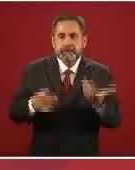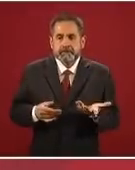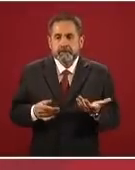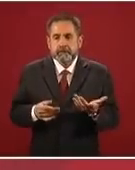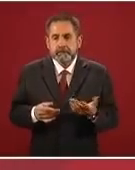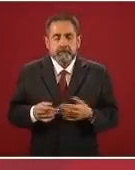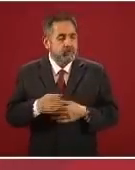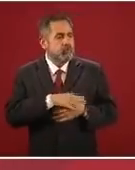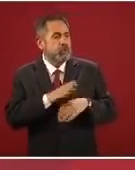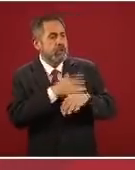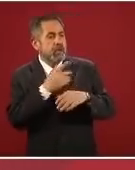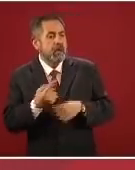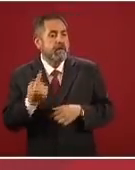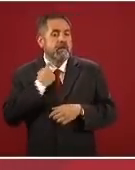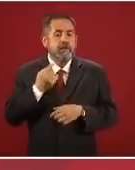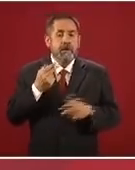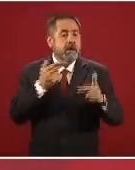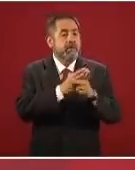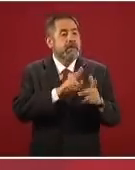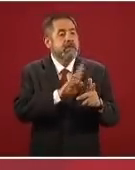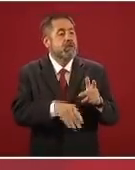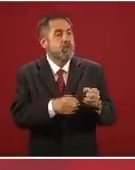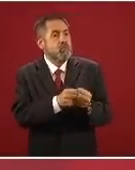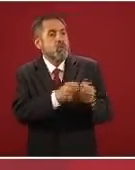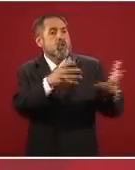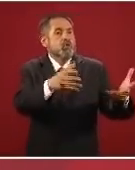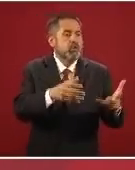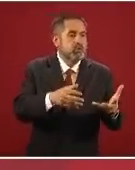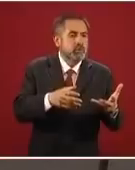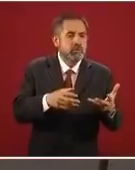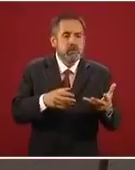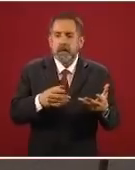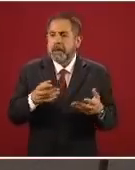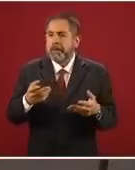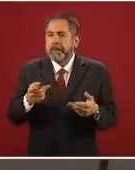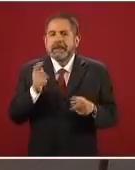los feminicidios sí. Todo es de lógica elemental. No sé